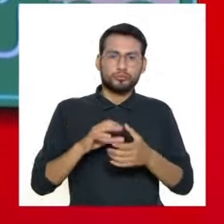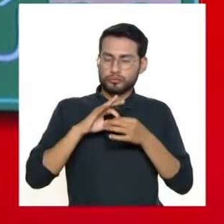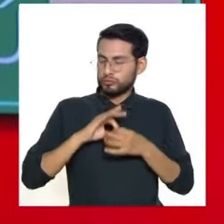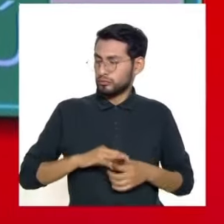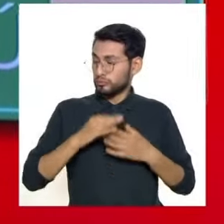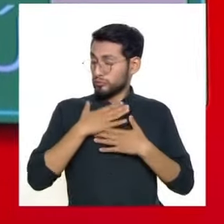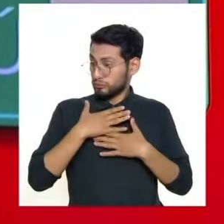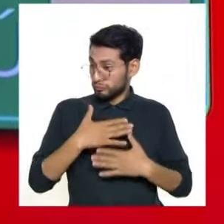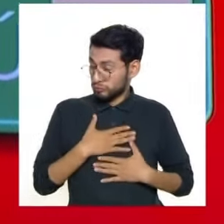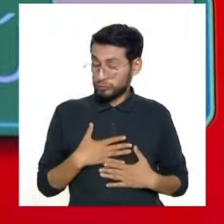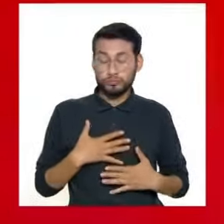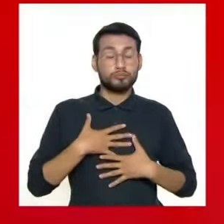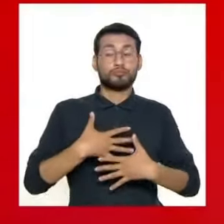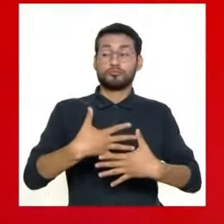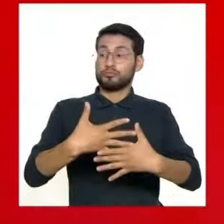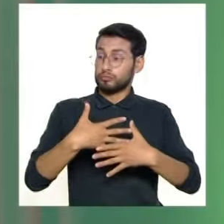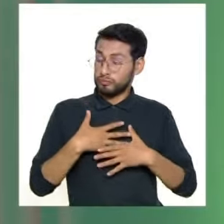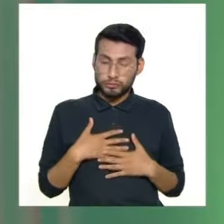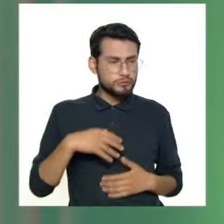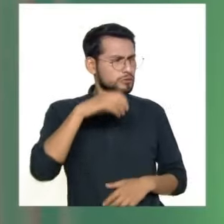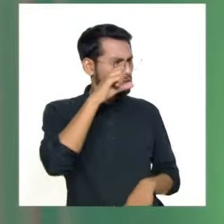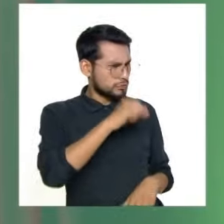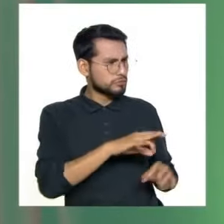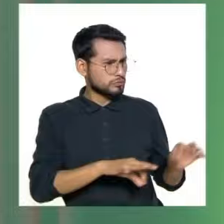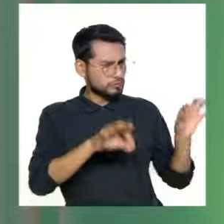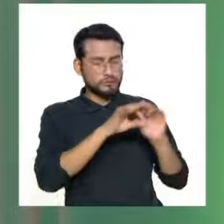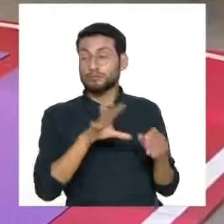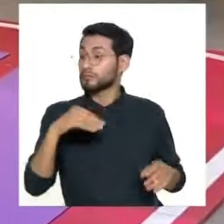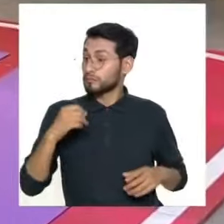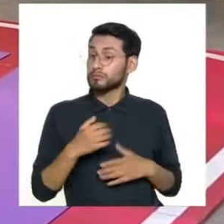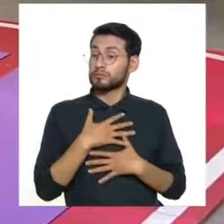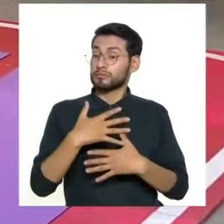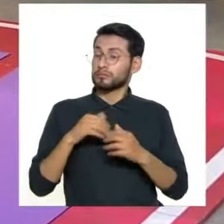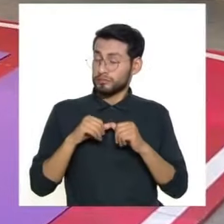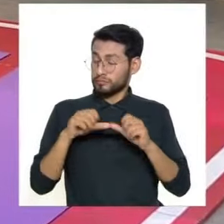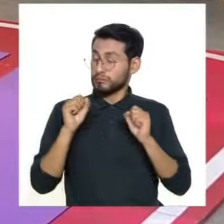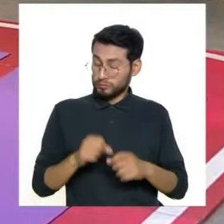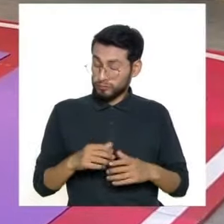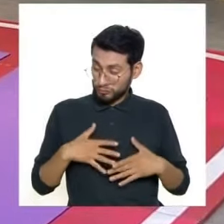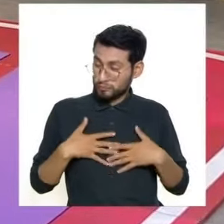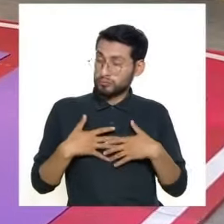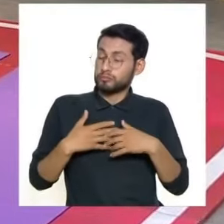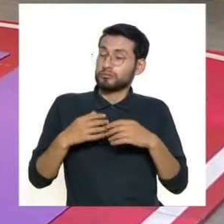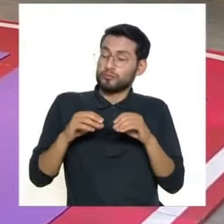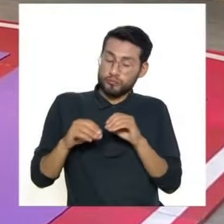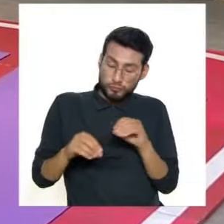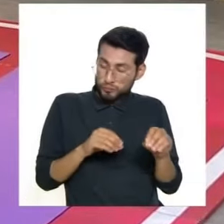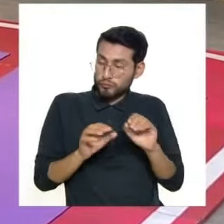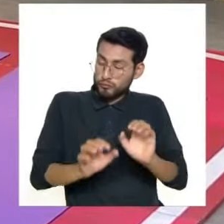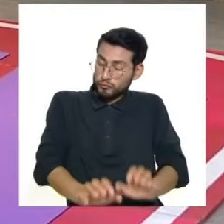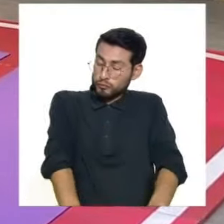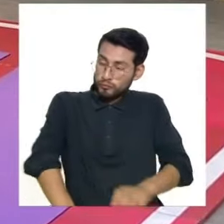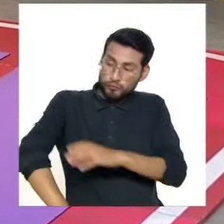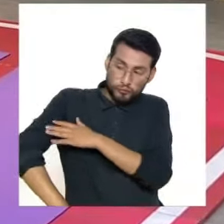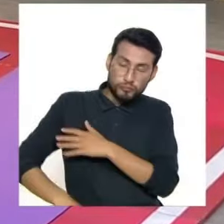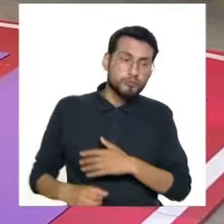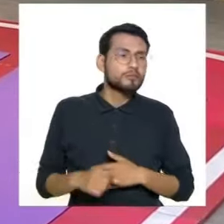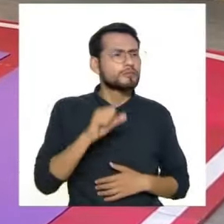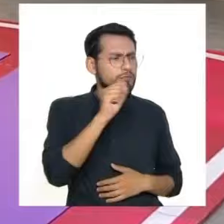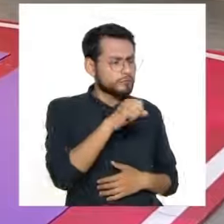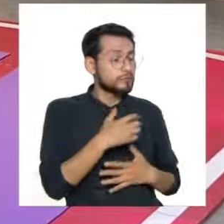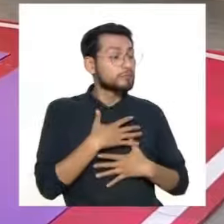respiración no super importante porque eso también te ayuda a seguir estirando la respiración cierto Así es así es la respiración